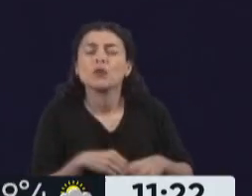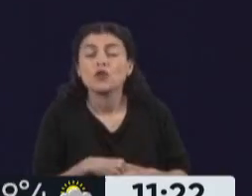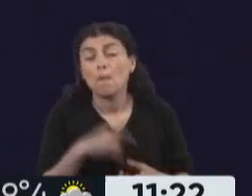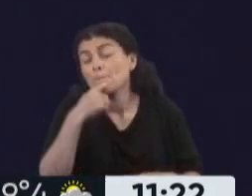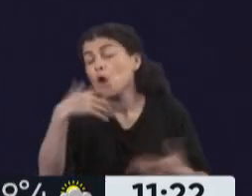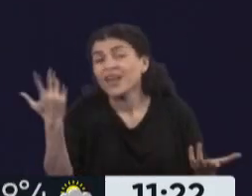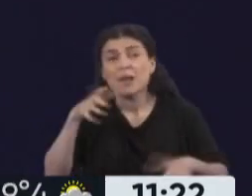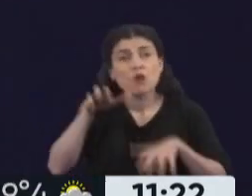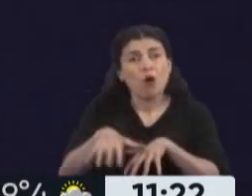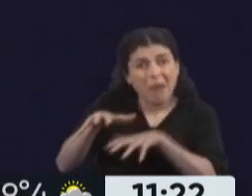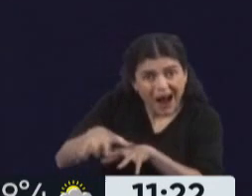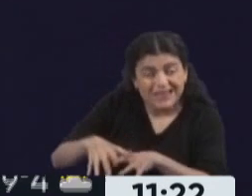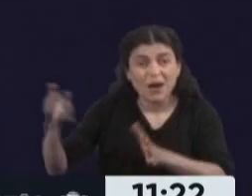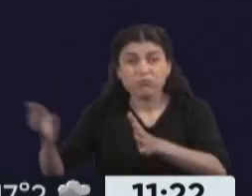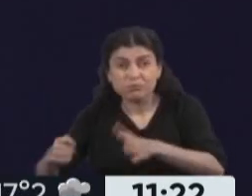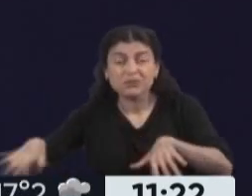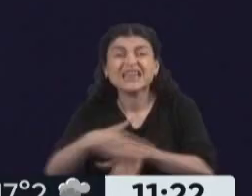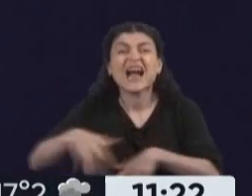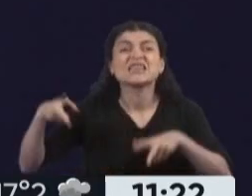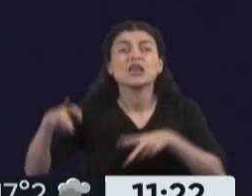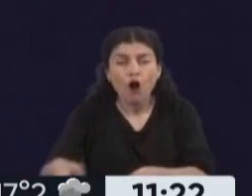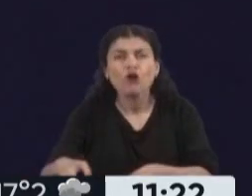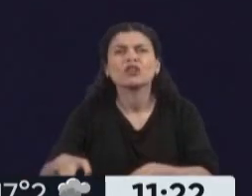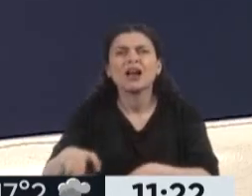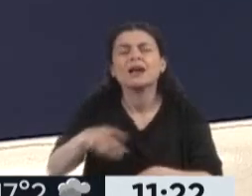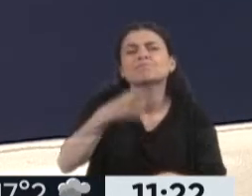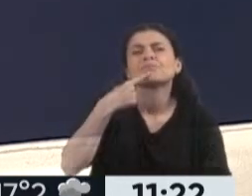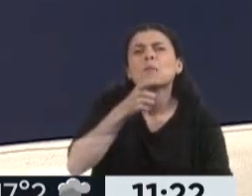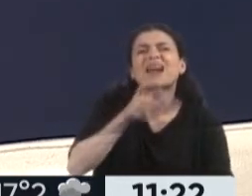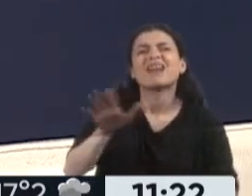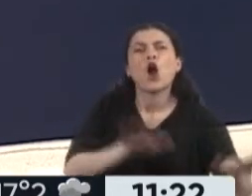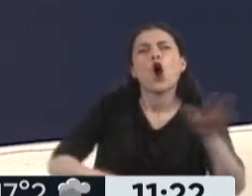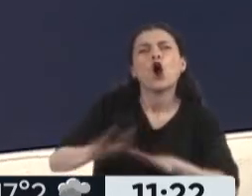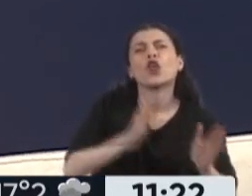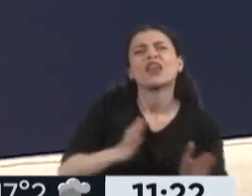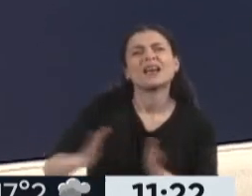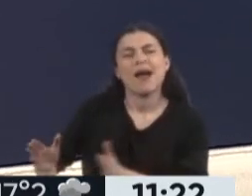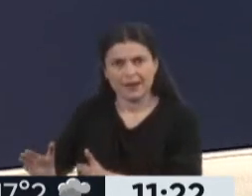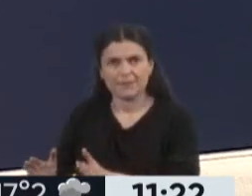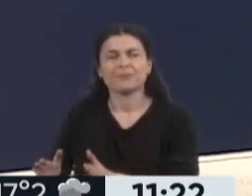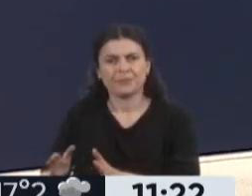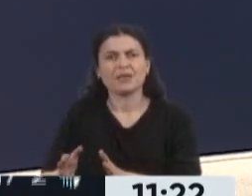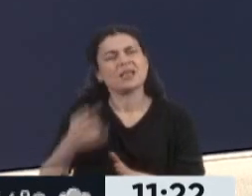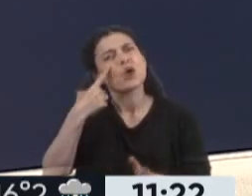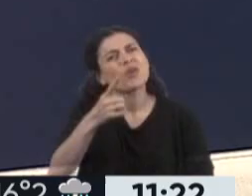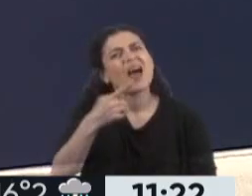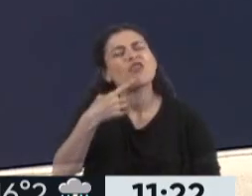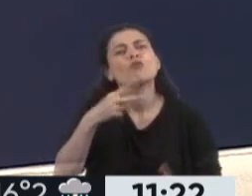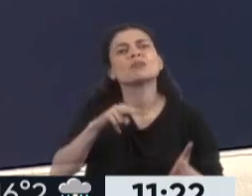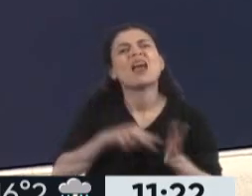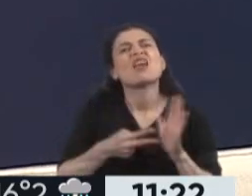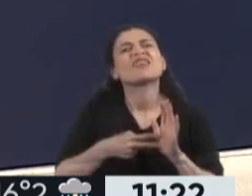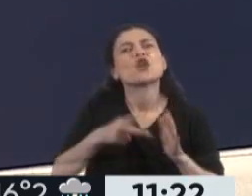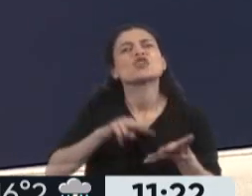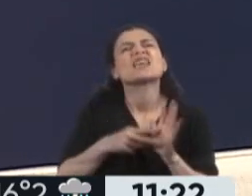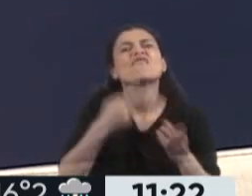Sí, hay un ordenamiento. Ordenar es frenar, contener, inhibir, moderar, correcto. pero